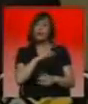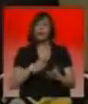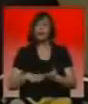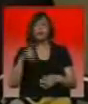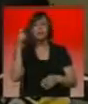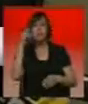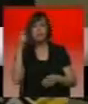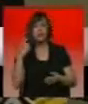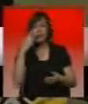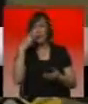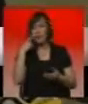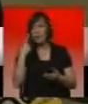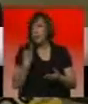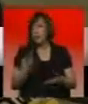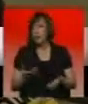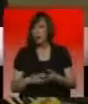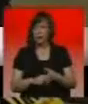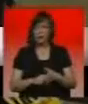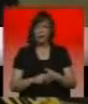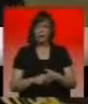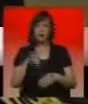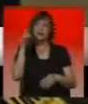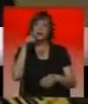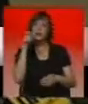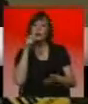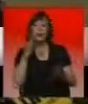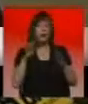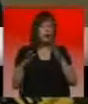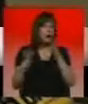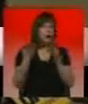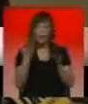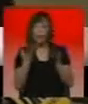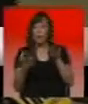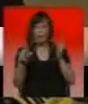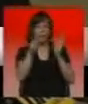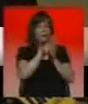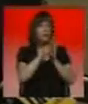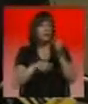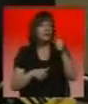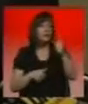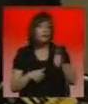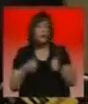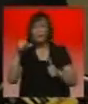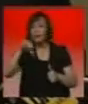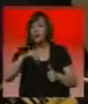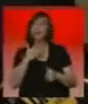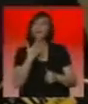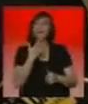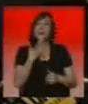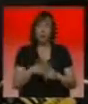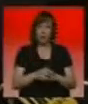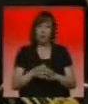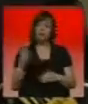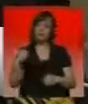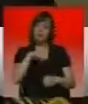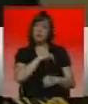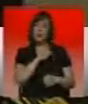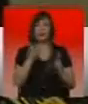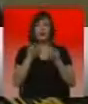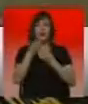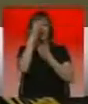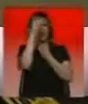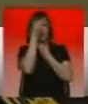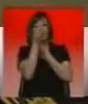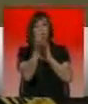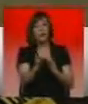pruebas y tenemos que hacer los contrastes, verificar si la ley se incumplió o no y hacer de manera motivada pues el informe